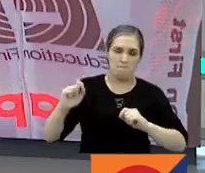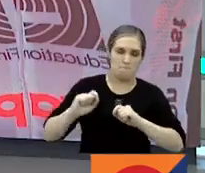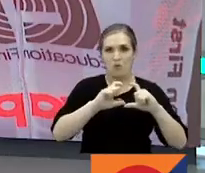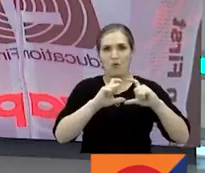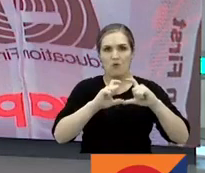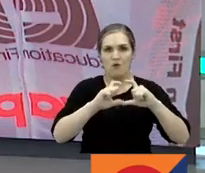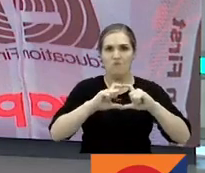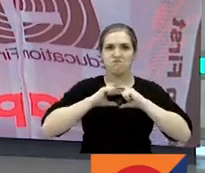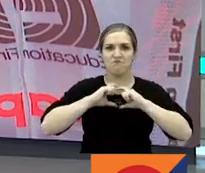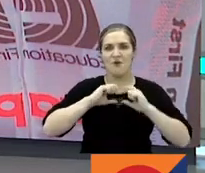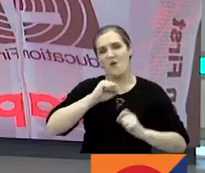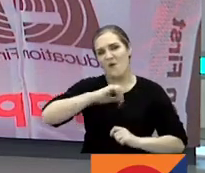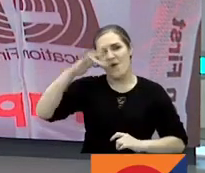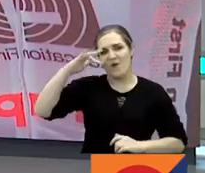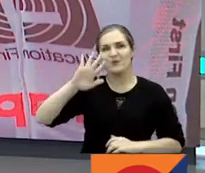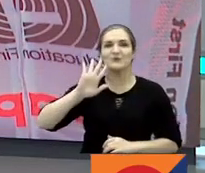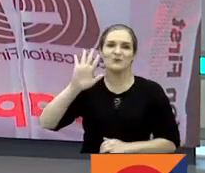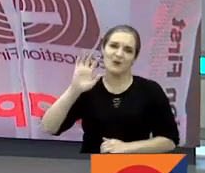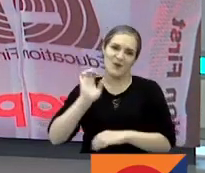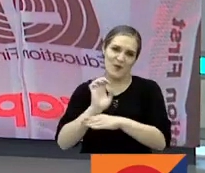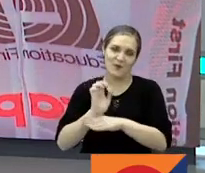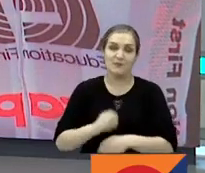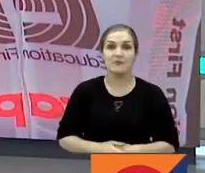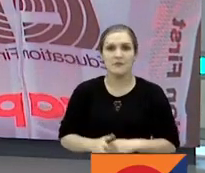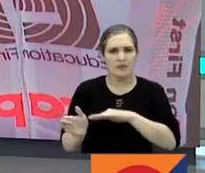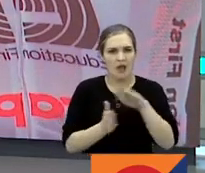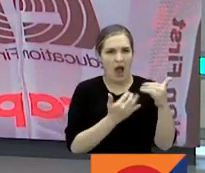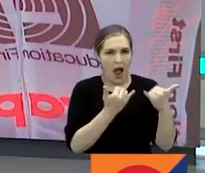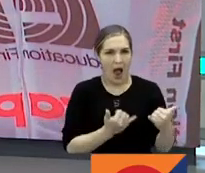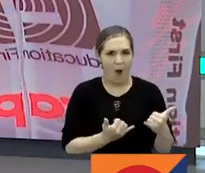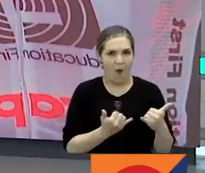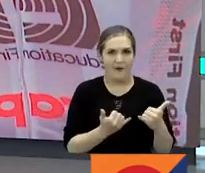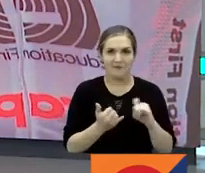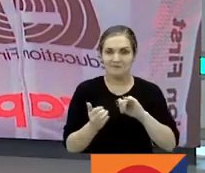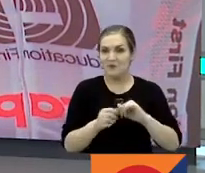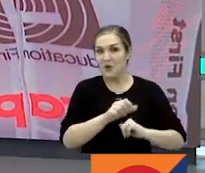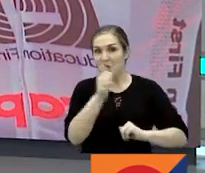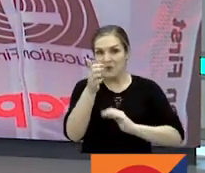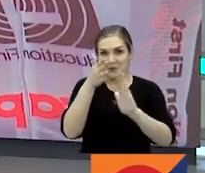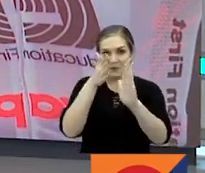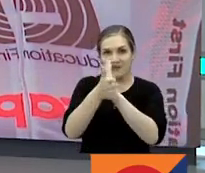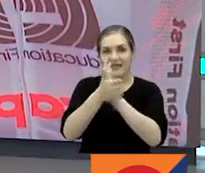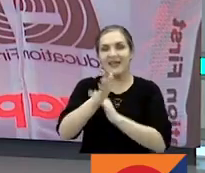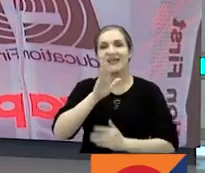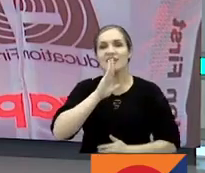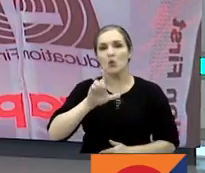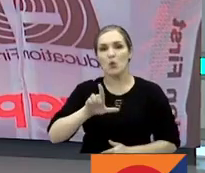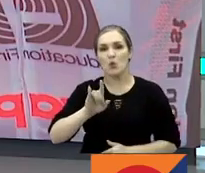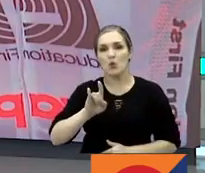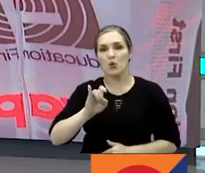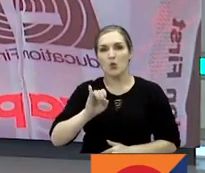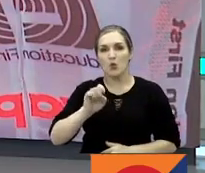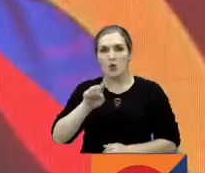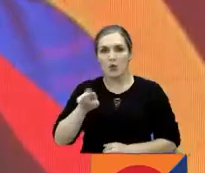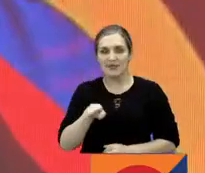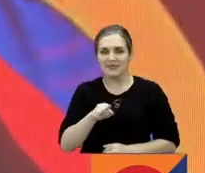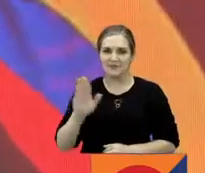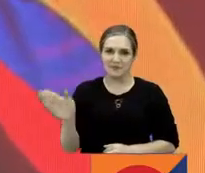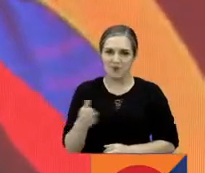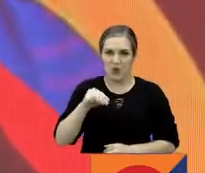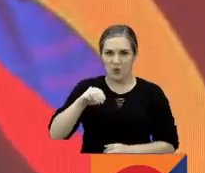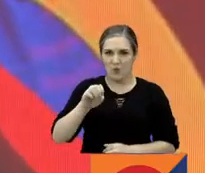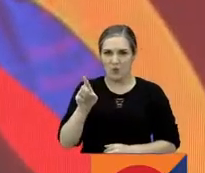apoyado. Bueno, y nosotros ahora es tiempo para que hagamos un viaje, porque hay que hablar de Luis Javier Mosquera. ¿Y dónde se habla? Pues en Tokio. Por eso hacemos